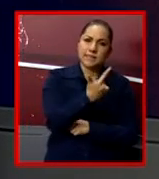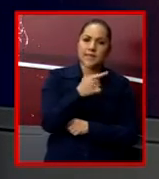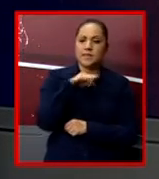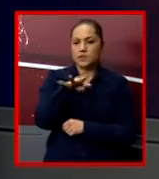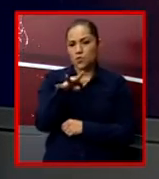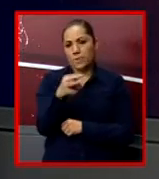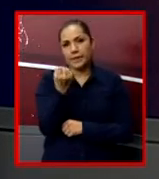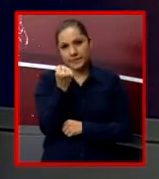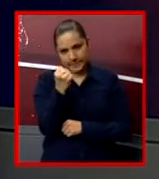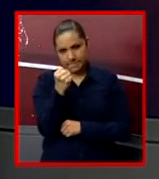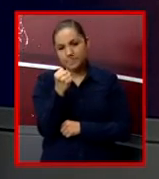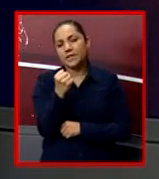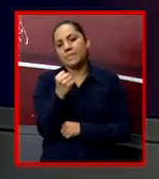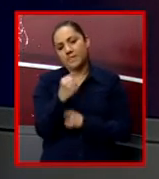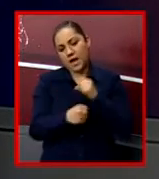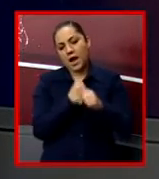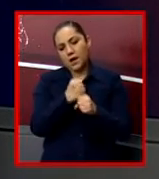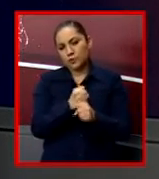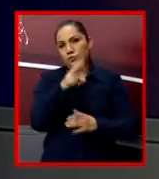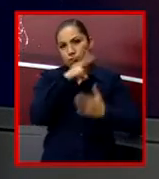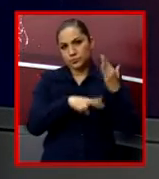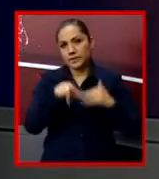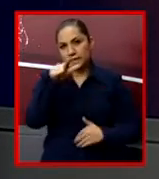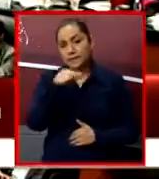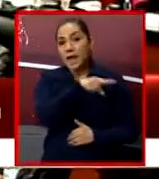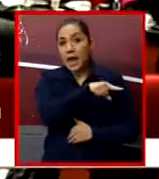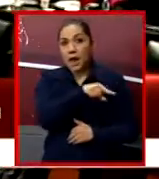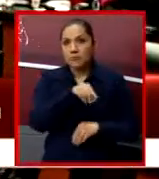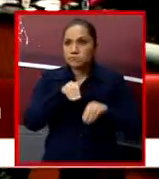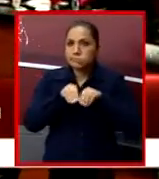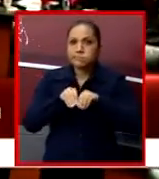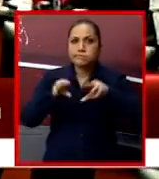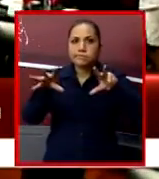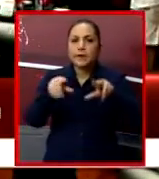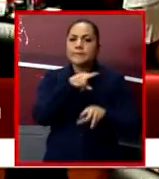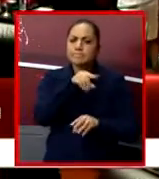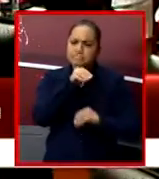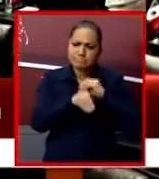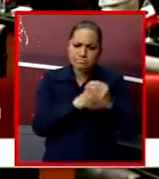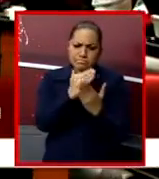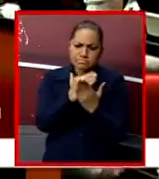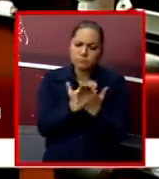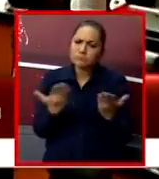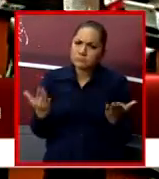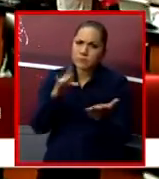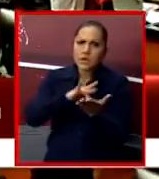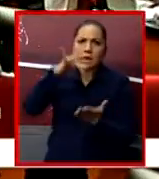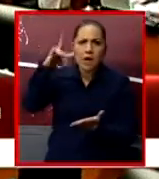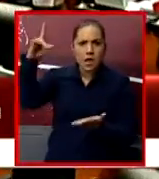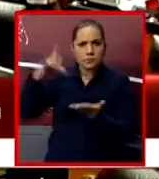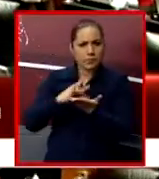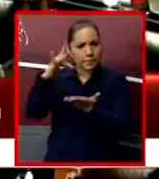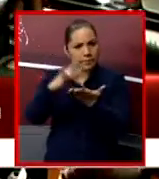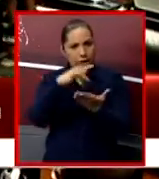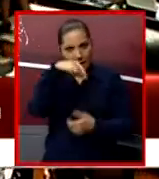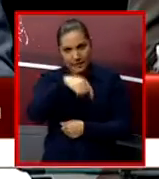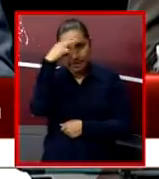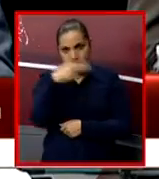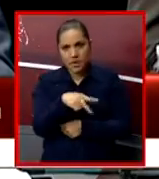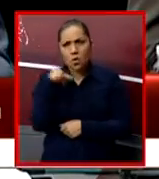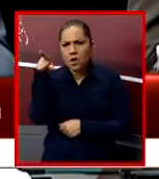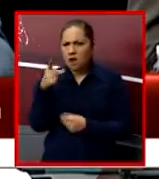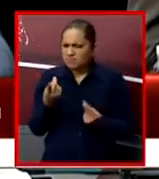de septiembre de 2017. Este pronunciamiento se reconoce la solidaridad y el apoyo que brindaron al país de